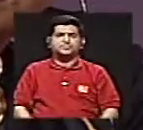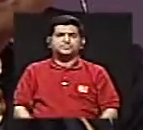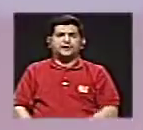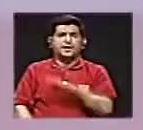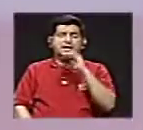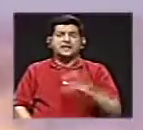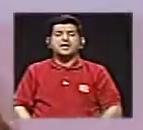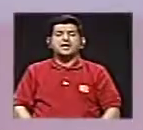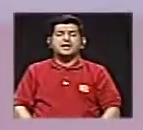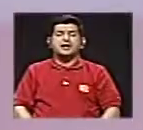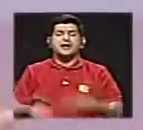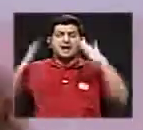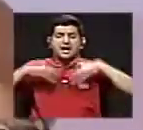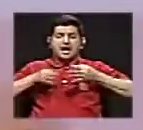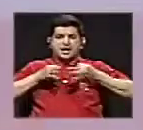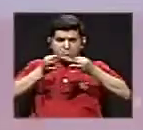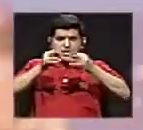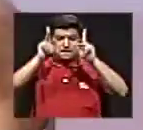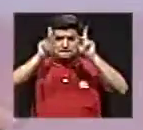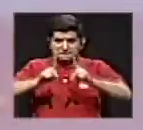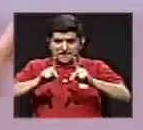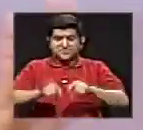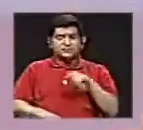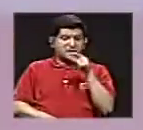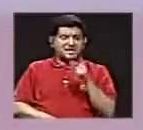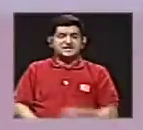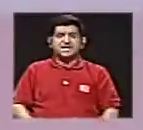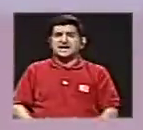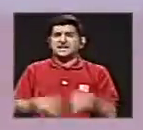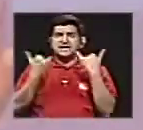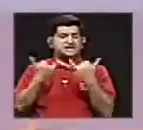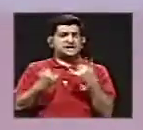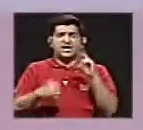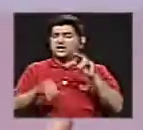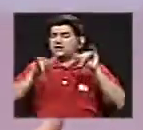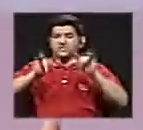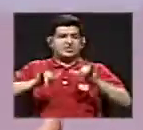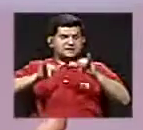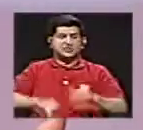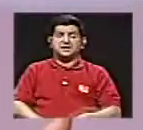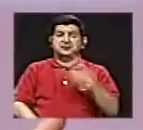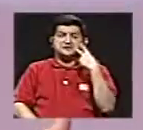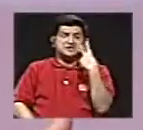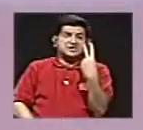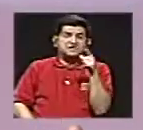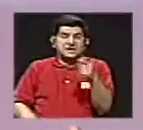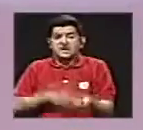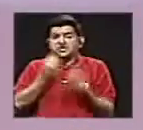a la capacitación y al ecoturismo. Por lo tanto, los residentes y la gente ahí está sobrando y tiene que ver